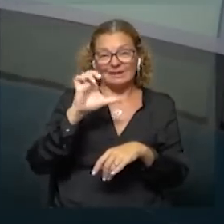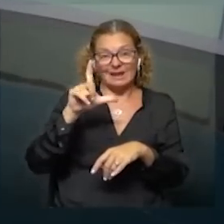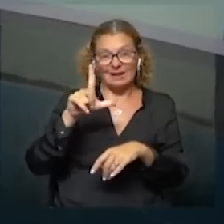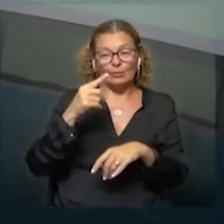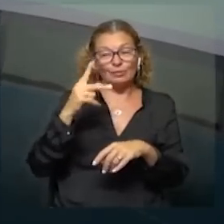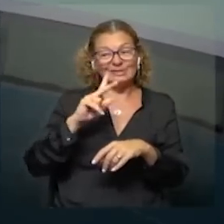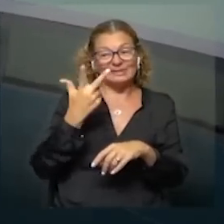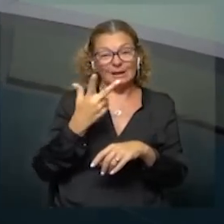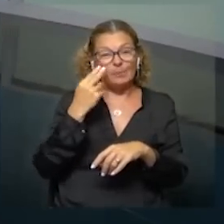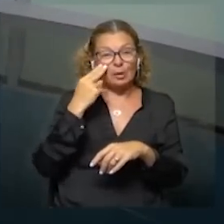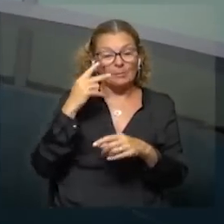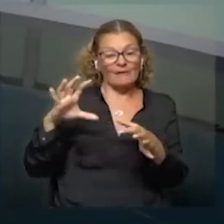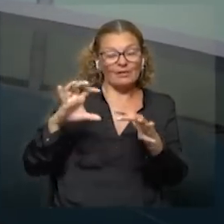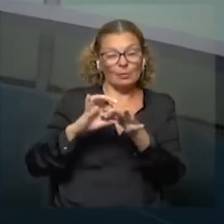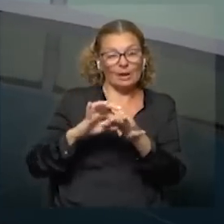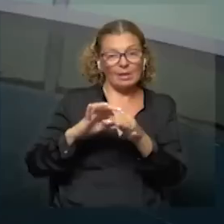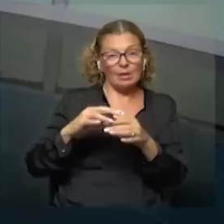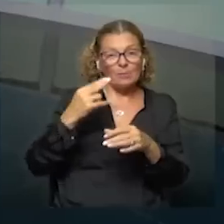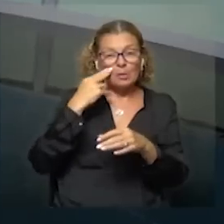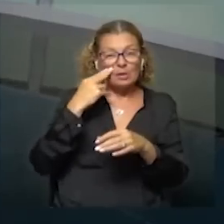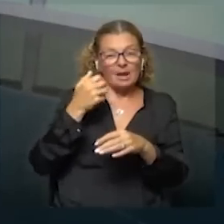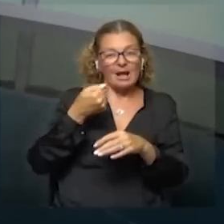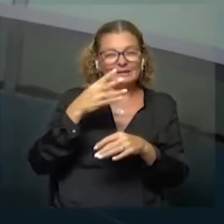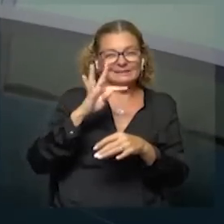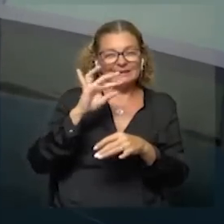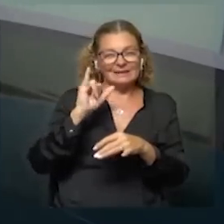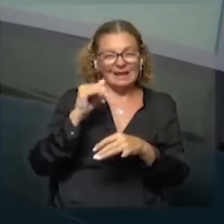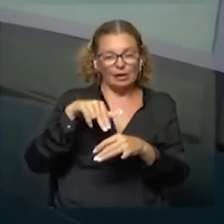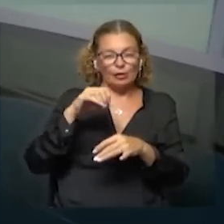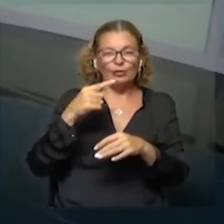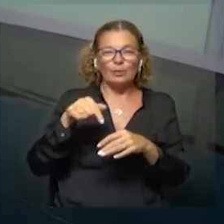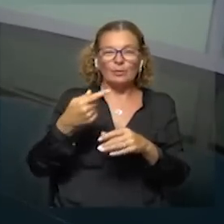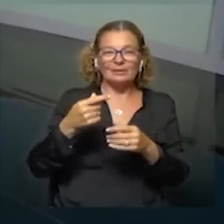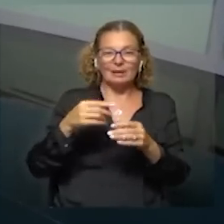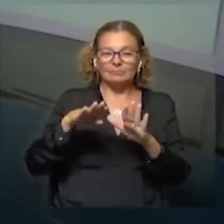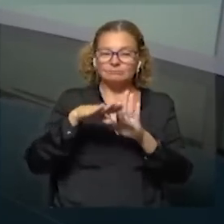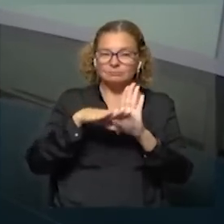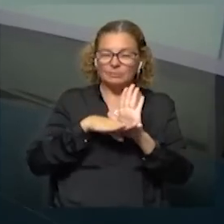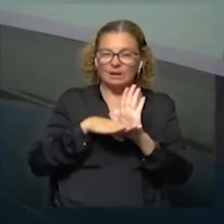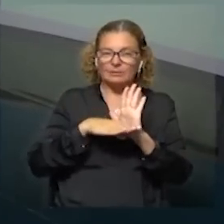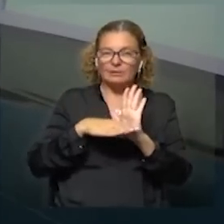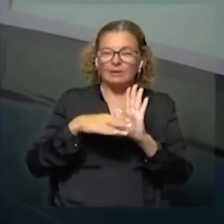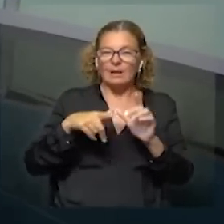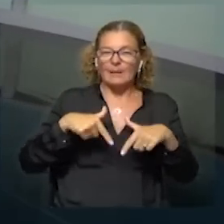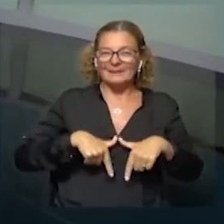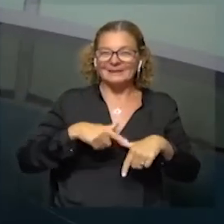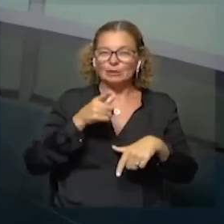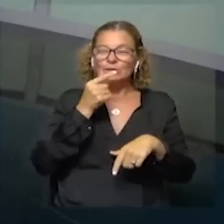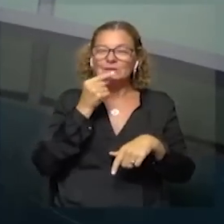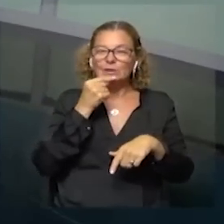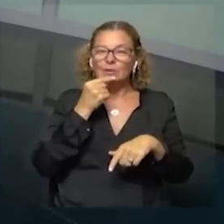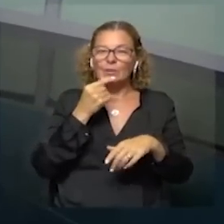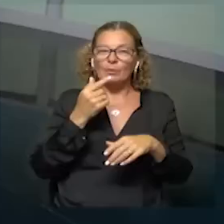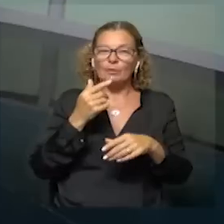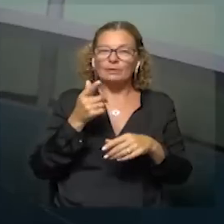vinculados al caso asesiano Todavía siguen los intercambios del plan que anunció el ministro Heber de reclutar a ex reclusos con